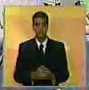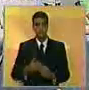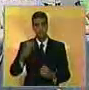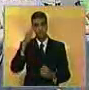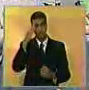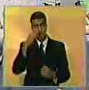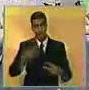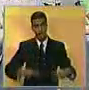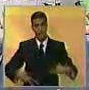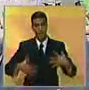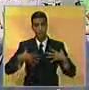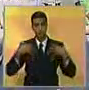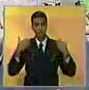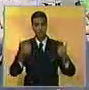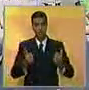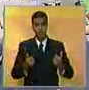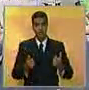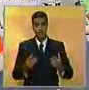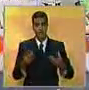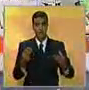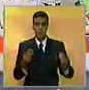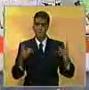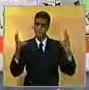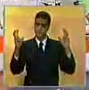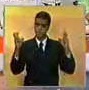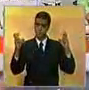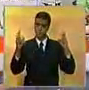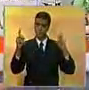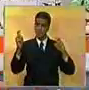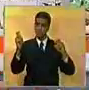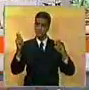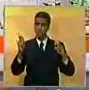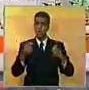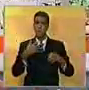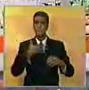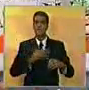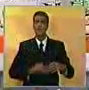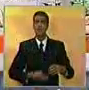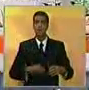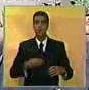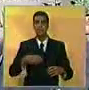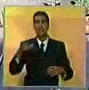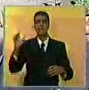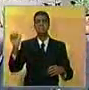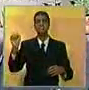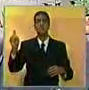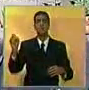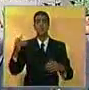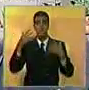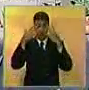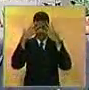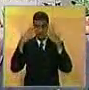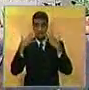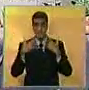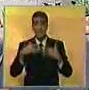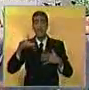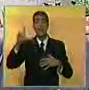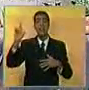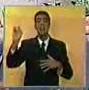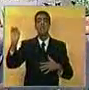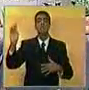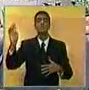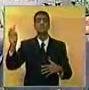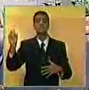Amigos, hoy en Vida y Salud vamos a estar hablando acerca de un muy novedoso tratamiento médico-quirúrgico aplicado al área de la cirugía estética. Se trata de la liposelección